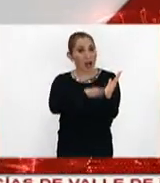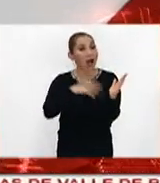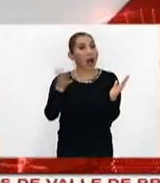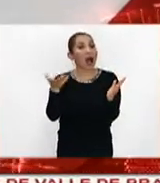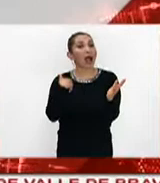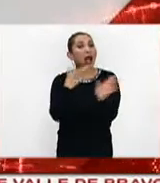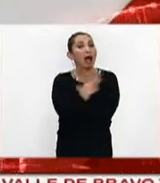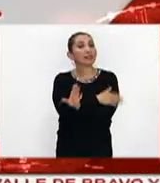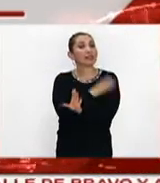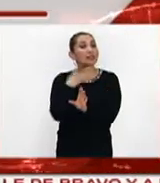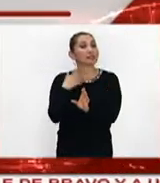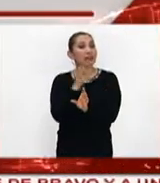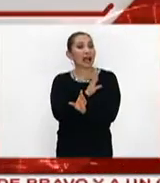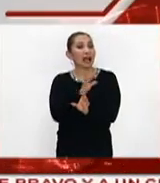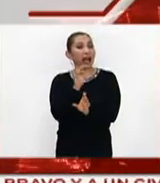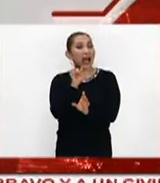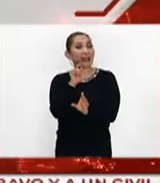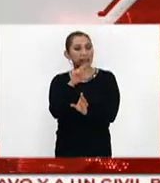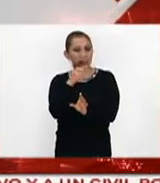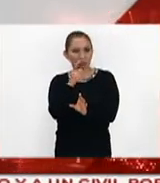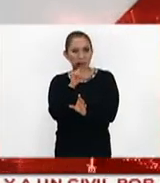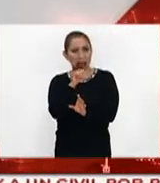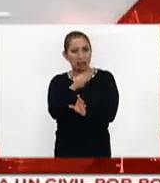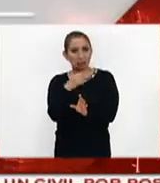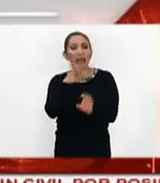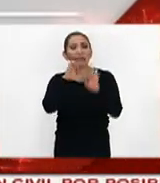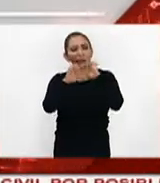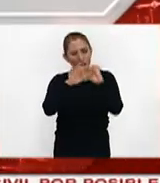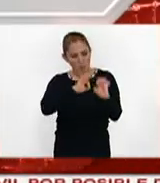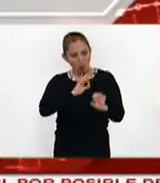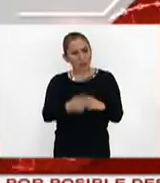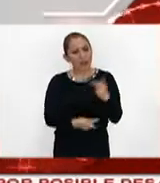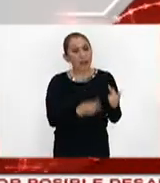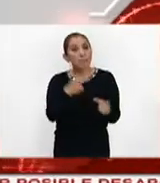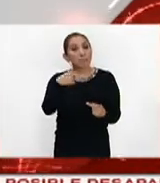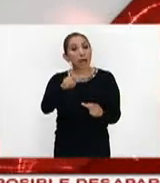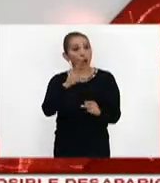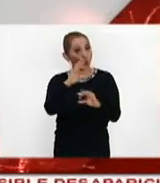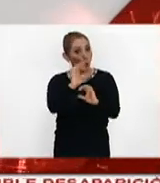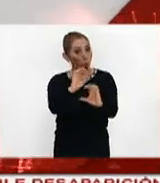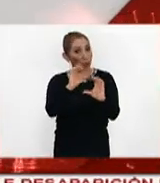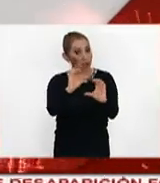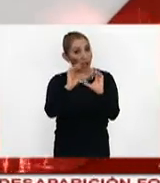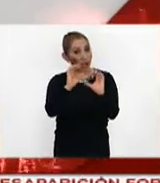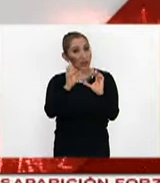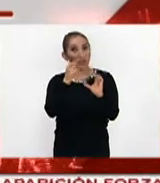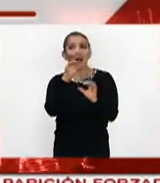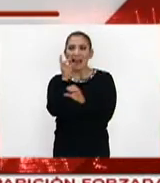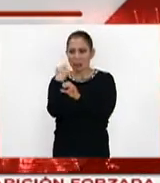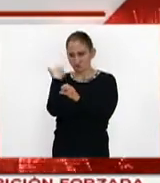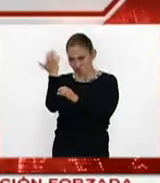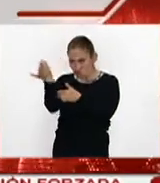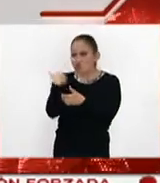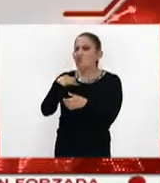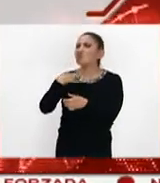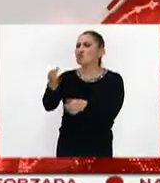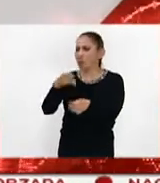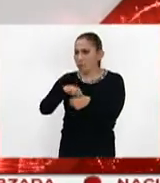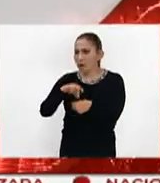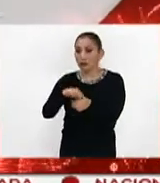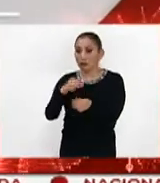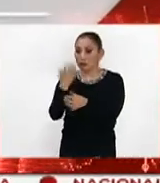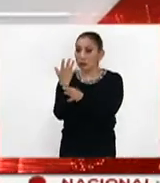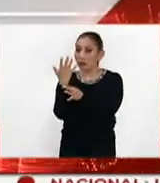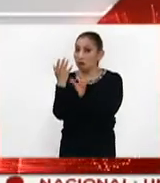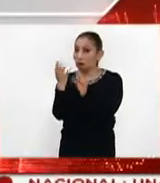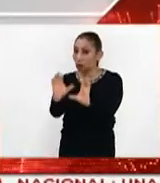anticipado de campaña. Pueden aparecer en entrevistas sin lugar a dudas, pero tienen que cuidar que esa frontera de lo que implica el llamado al voto y que puede ser un